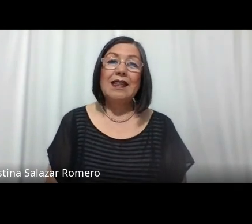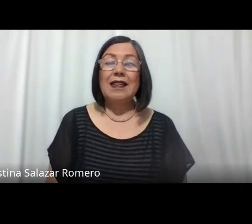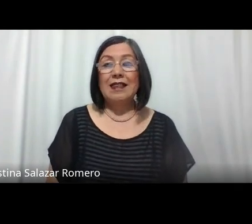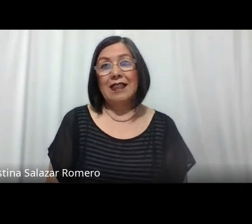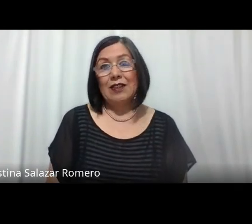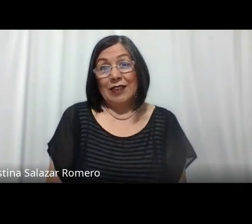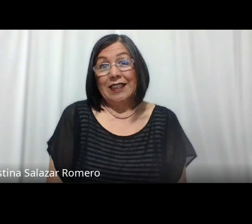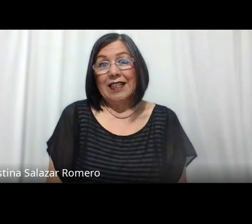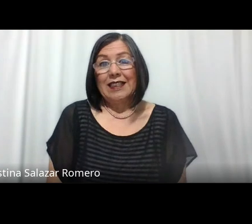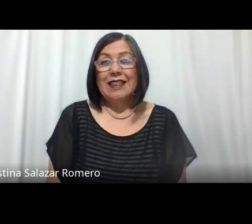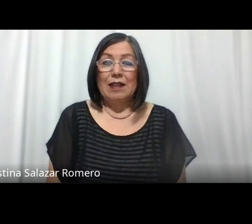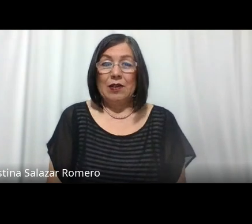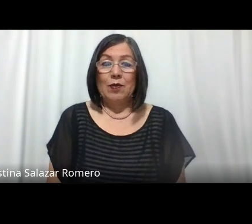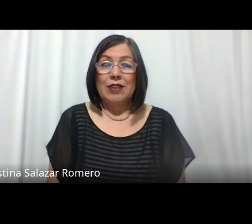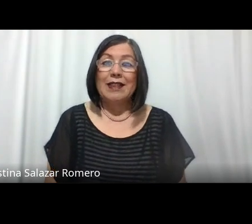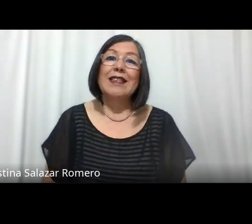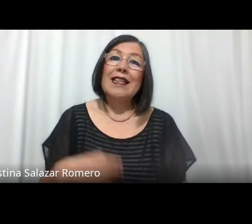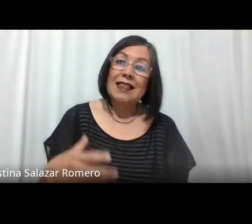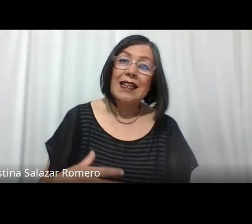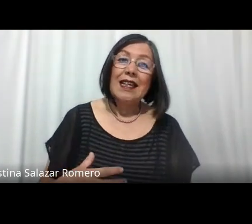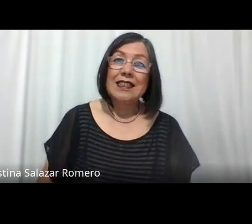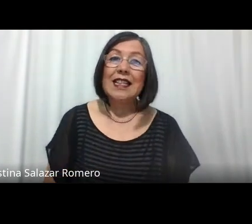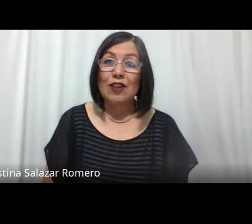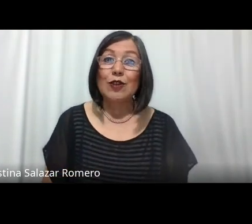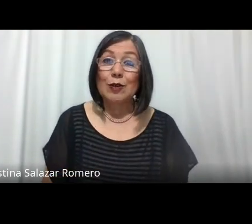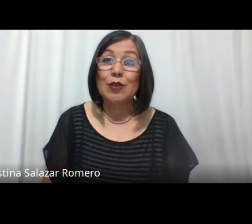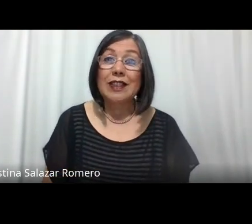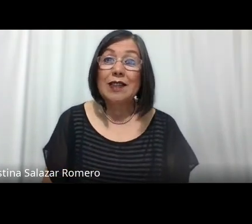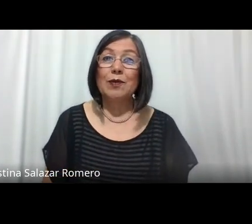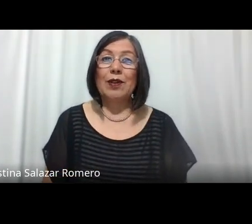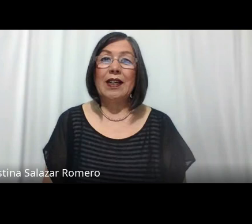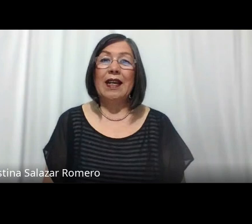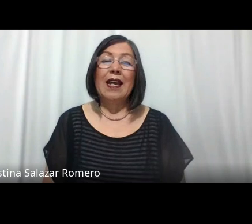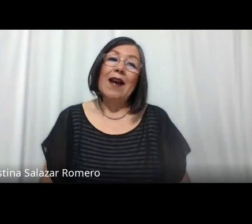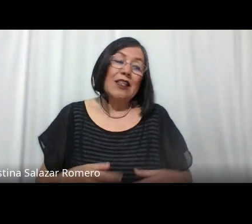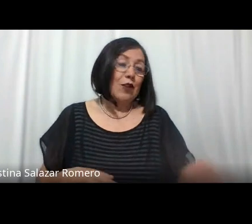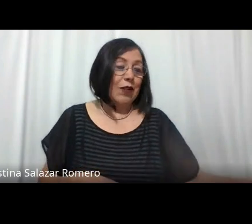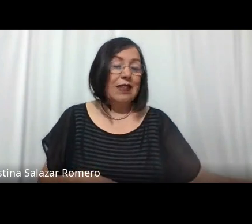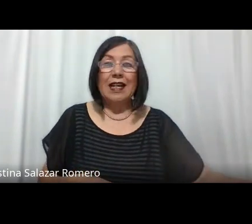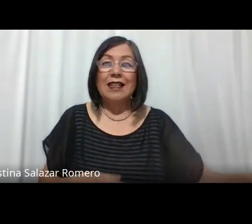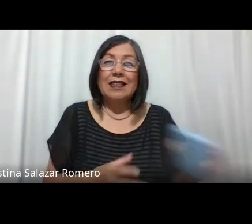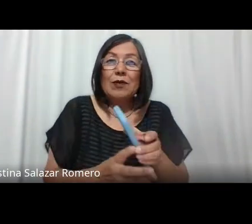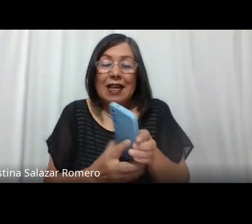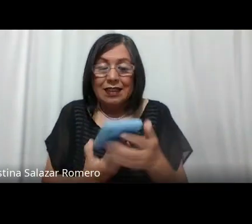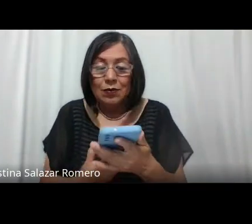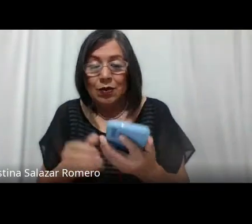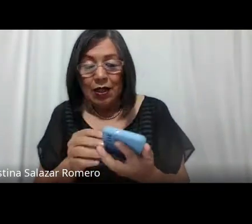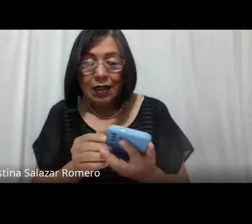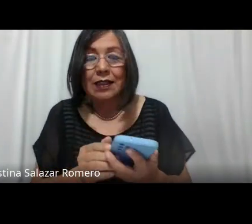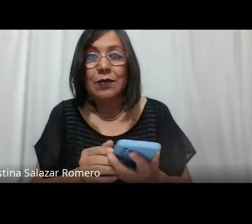También solicitarles en la medida de lo posible que tengan en silencio los dispositivos, porque a veces nos puede llegar y decimos,